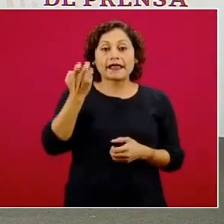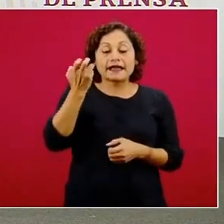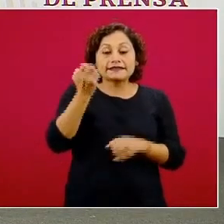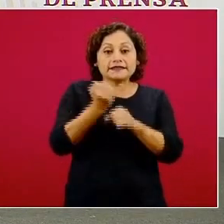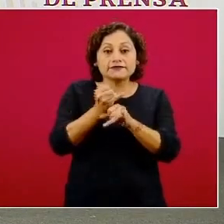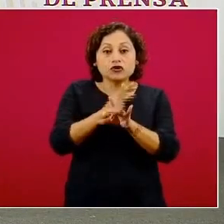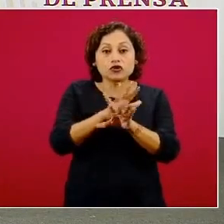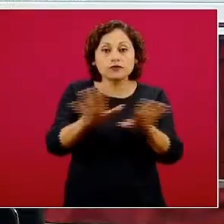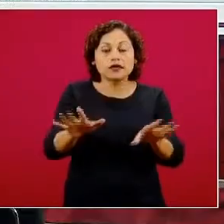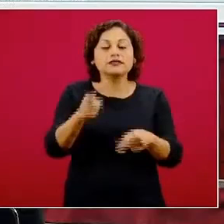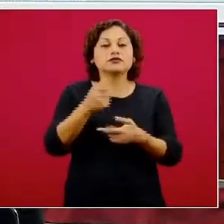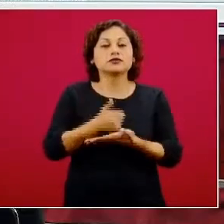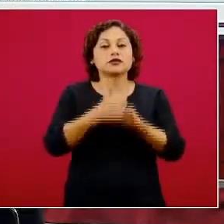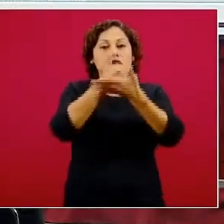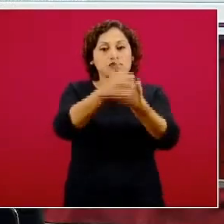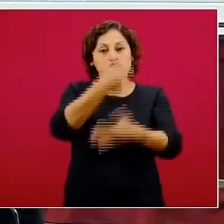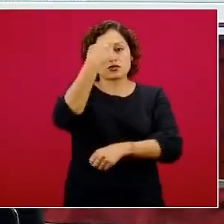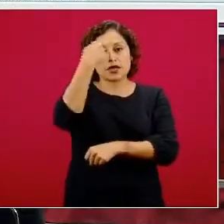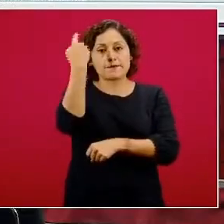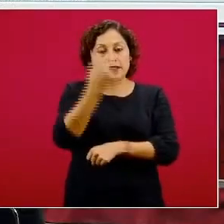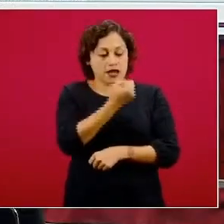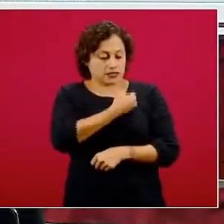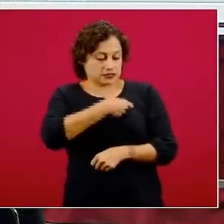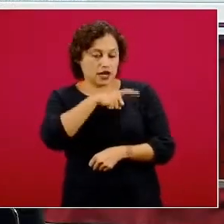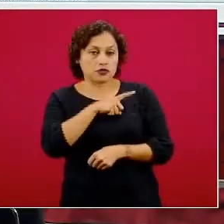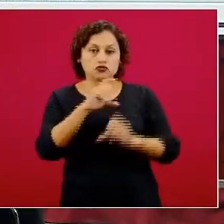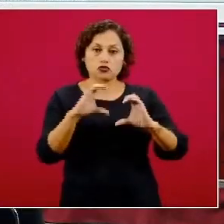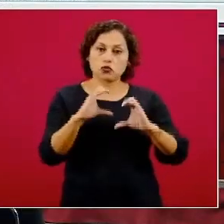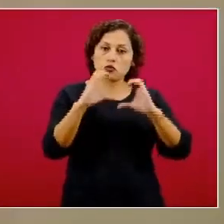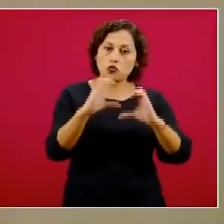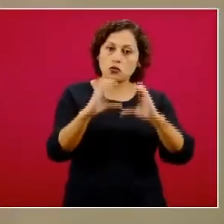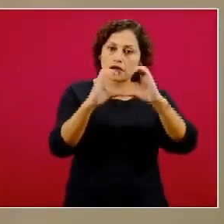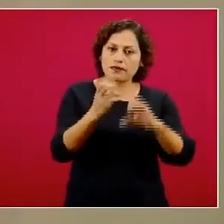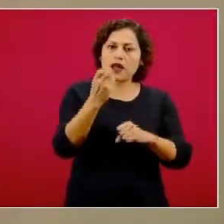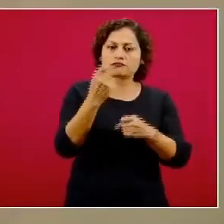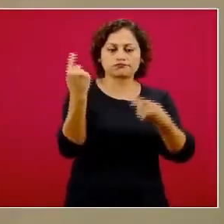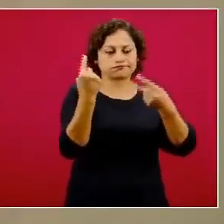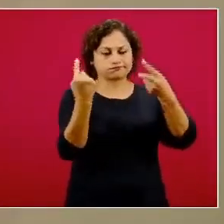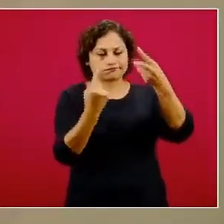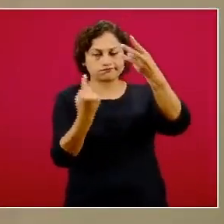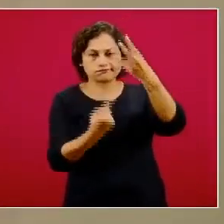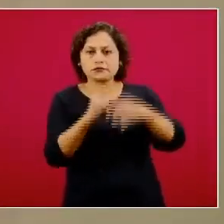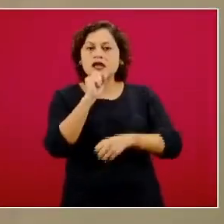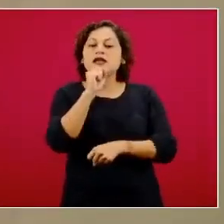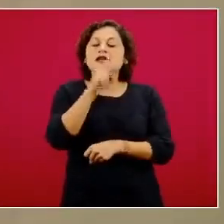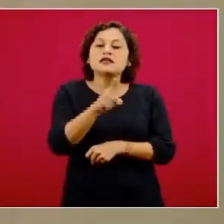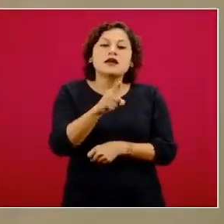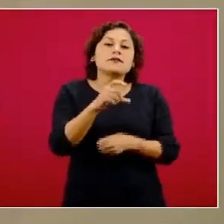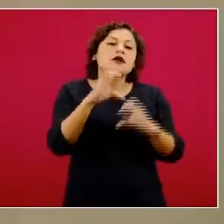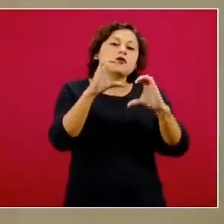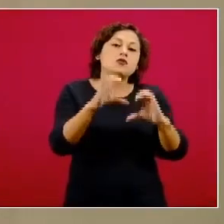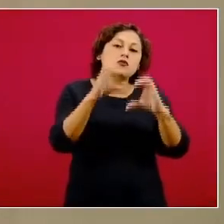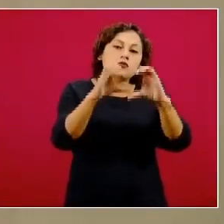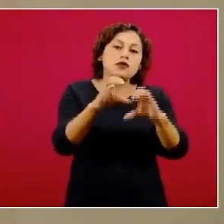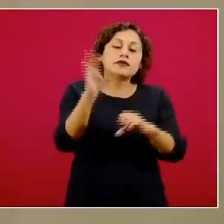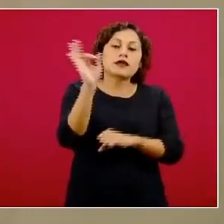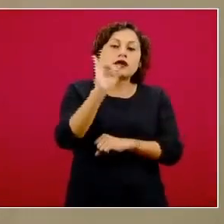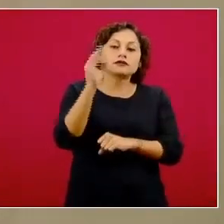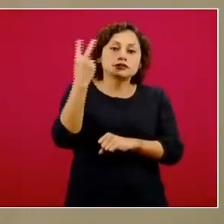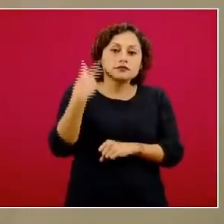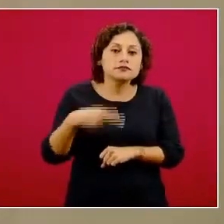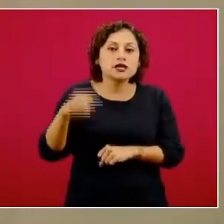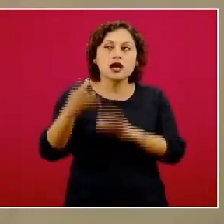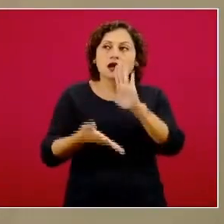básica sobre el cuidado de la salud y para evitar riesgos prevenibles también pues para la realización de